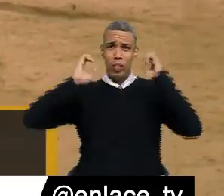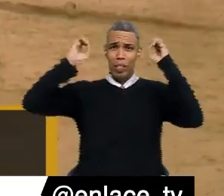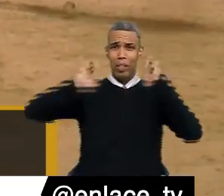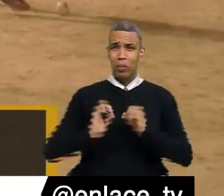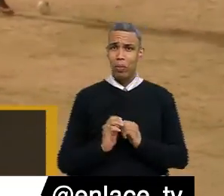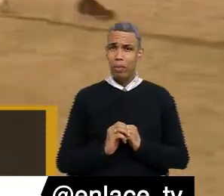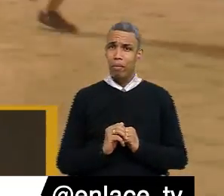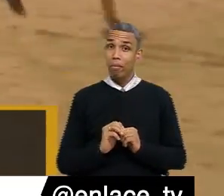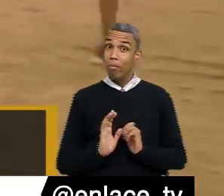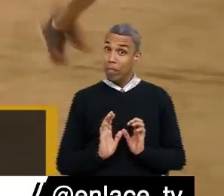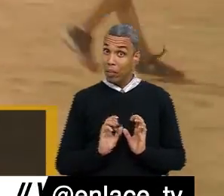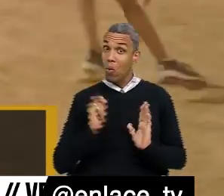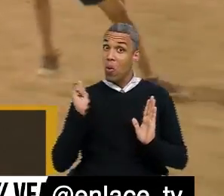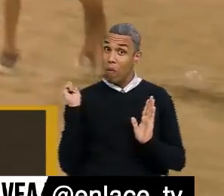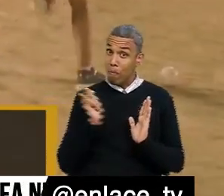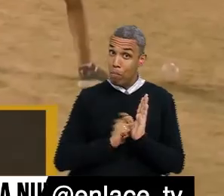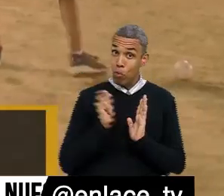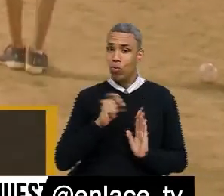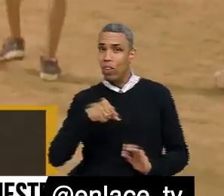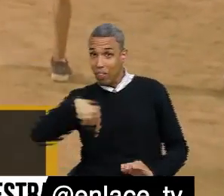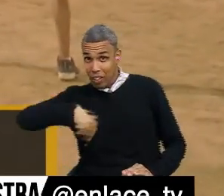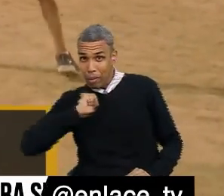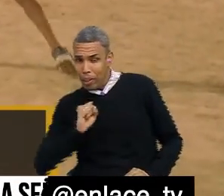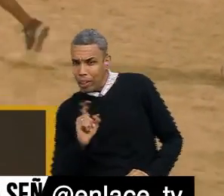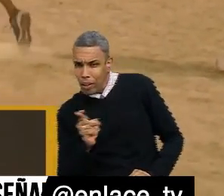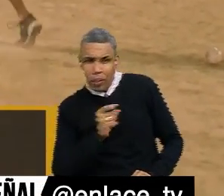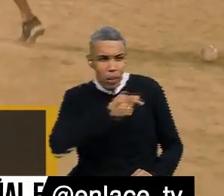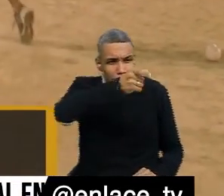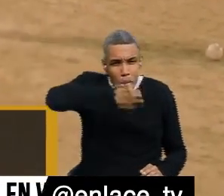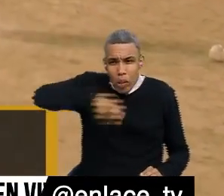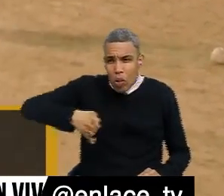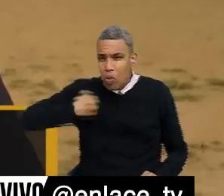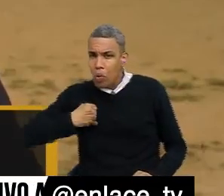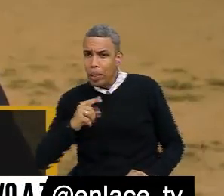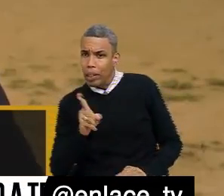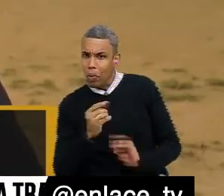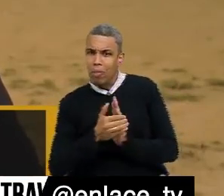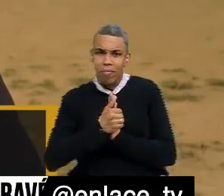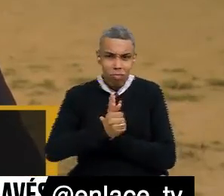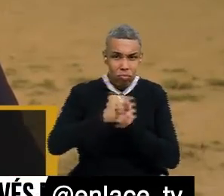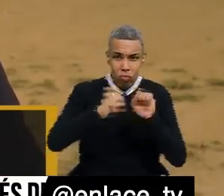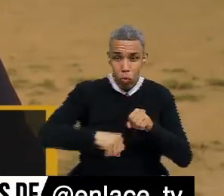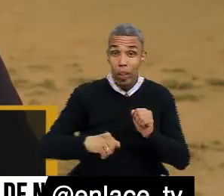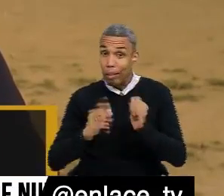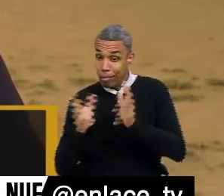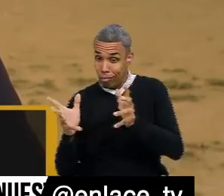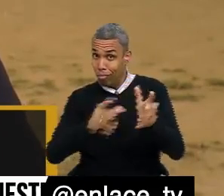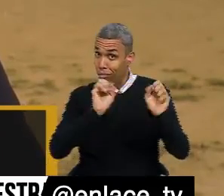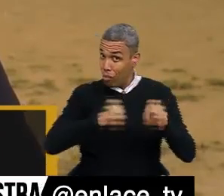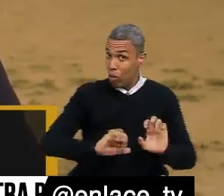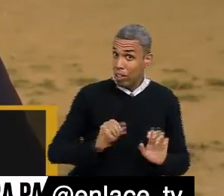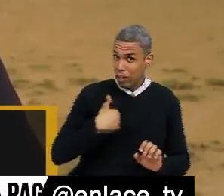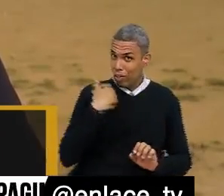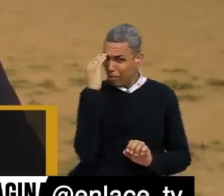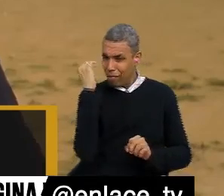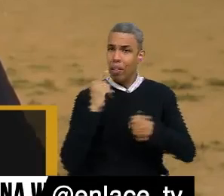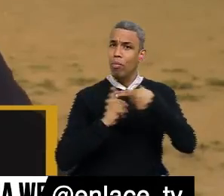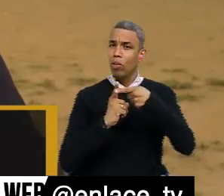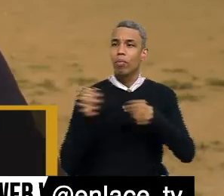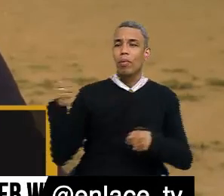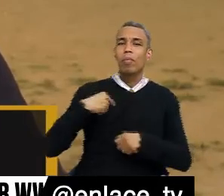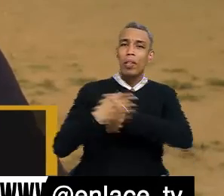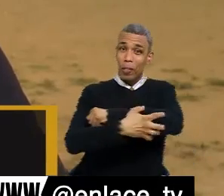que explotar, tenemos una juventud que vale oro y por eso, bueno, el director de deporte Cristian Juliado pues me trajo acá desde